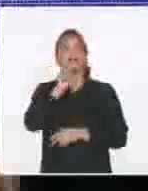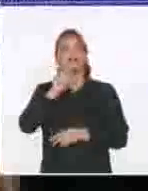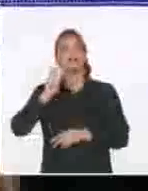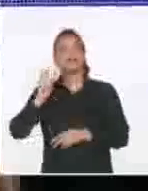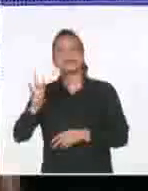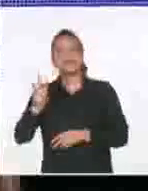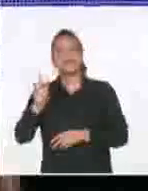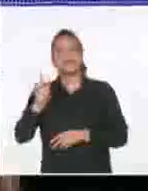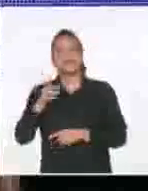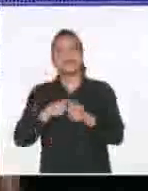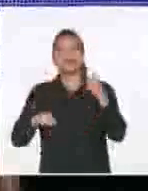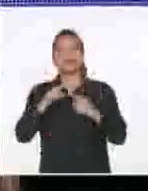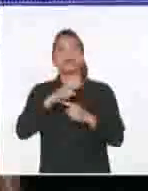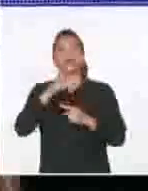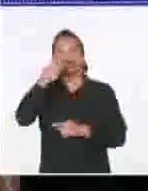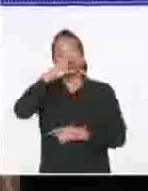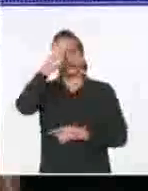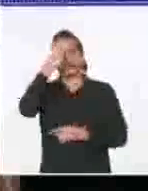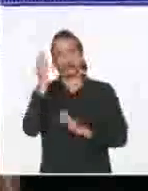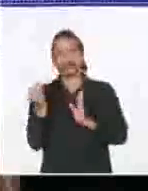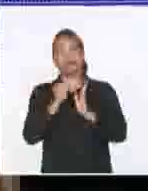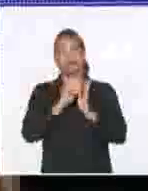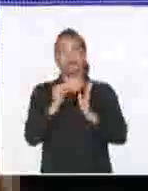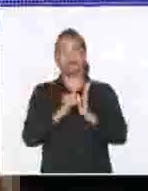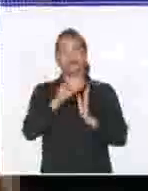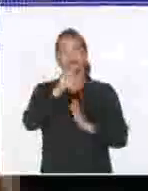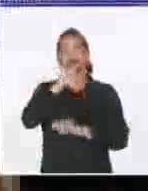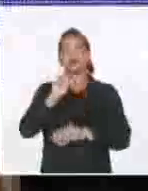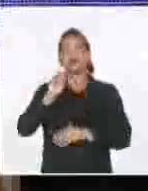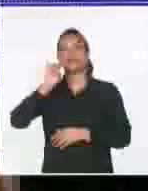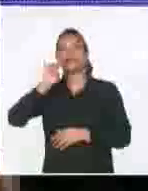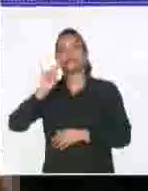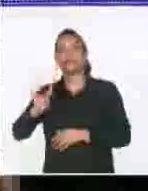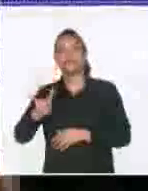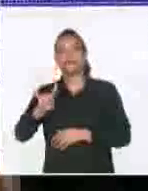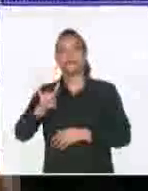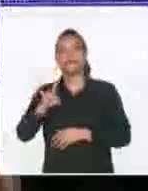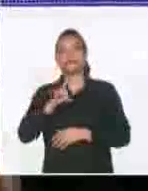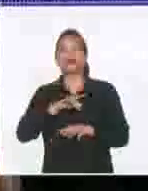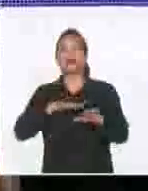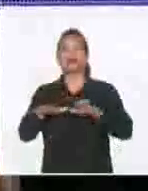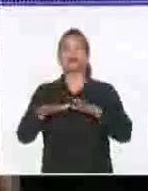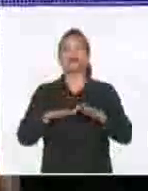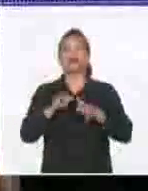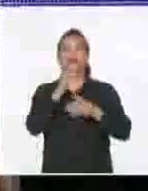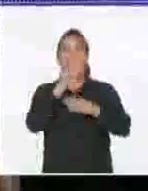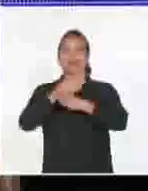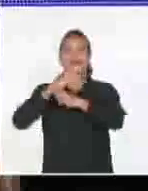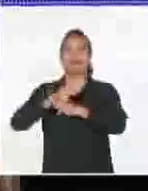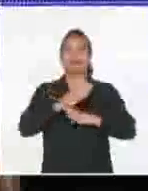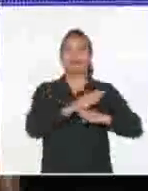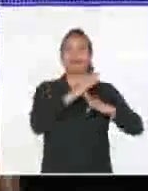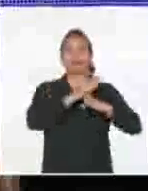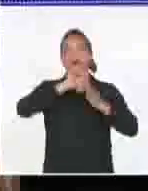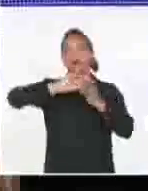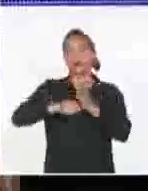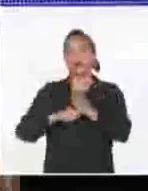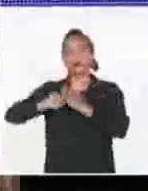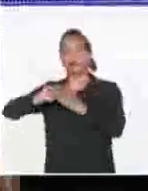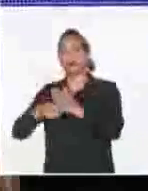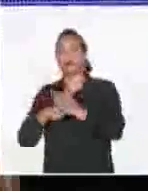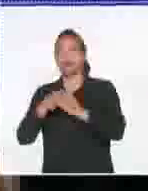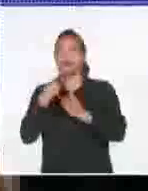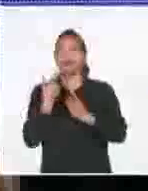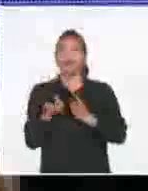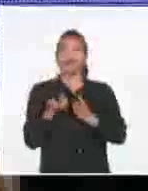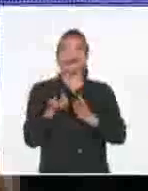contra Cuba 909 acciones discriminatorias de cancelación de contratos, cuentas y